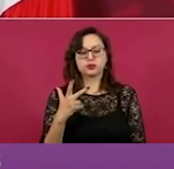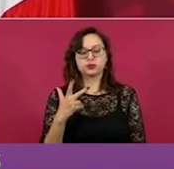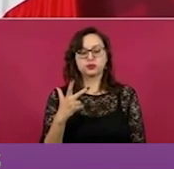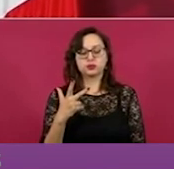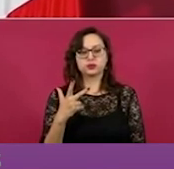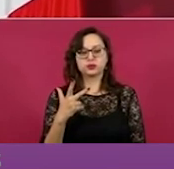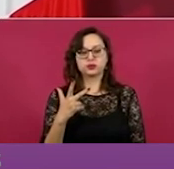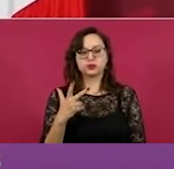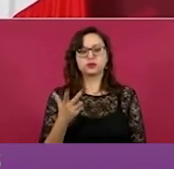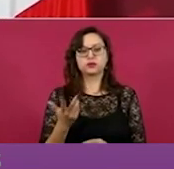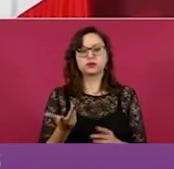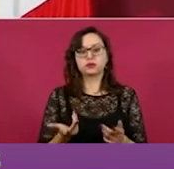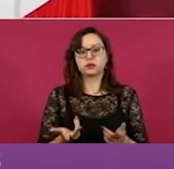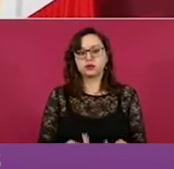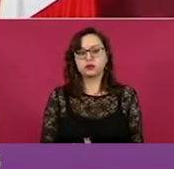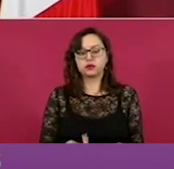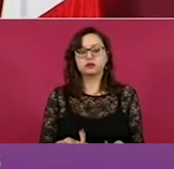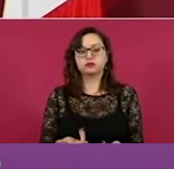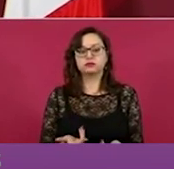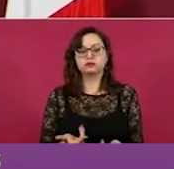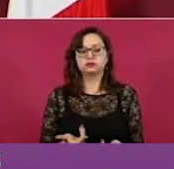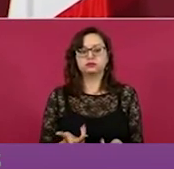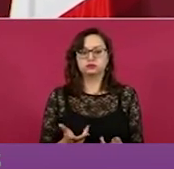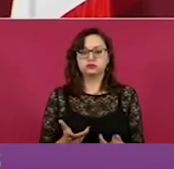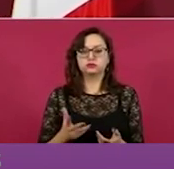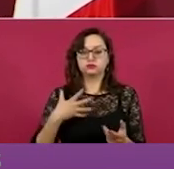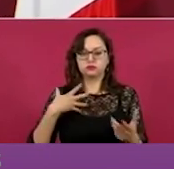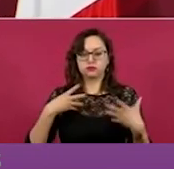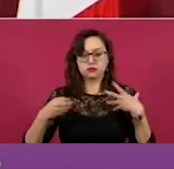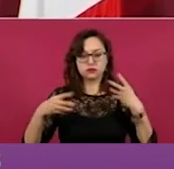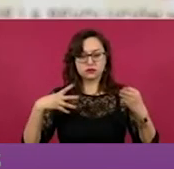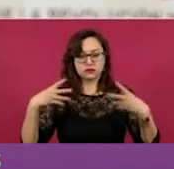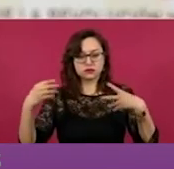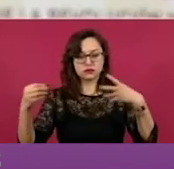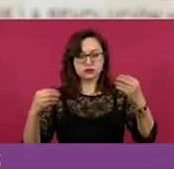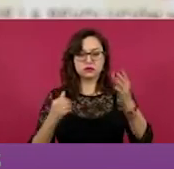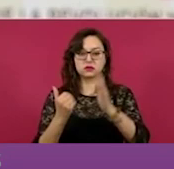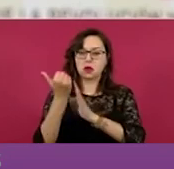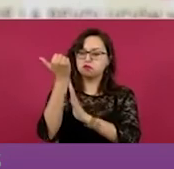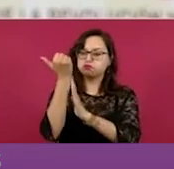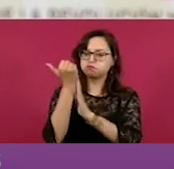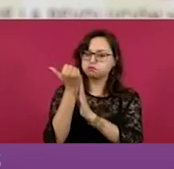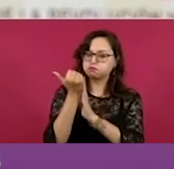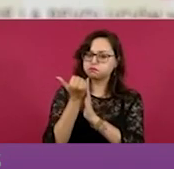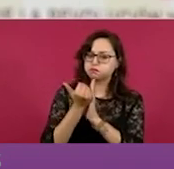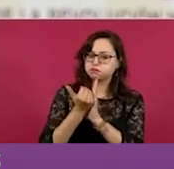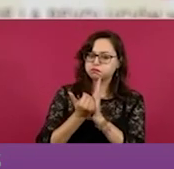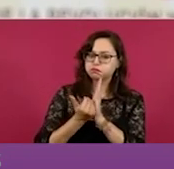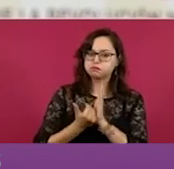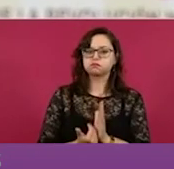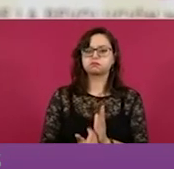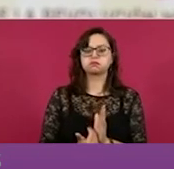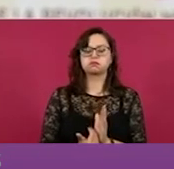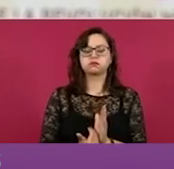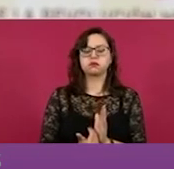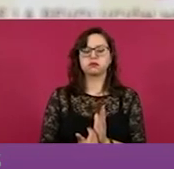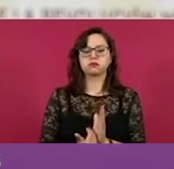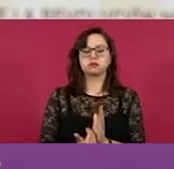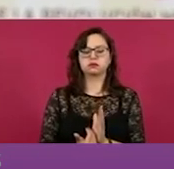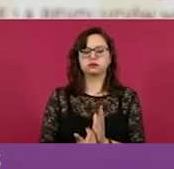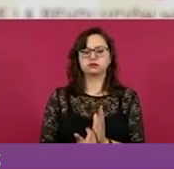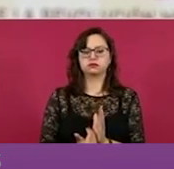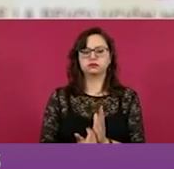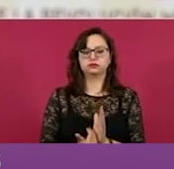iniciativas prioritarias para la región, de acuerdo con información de la Casa Blanca. También tienen previsto discutir la cooperación en materia de